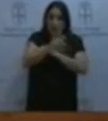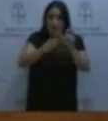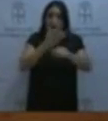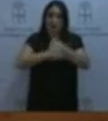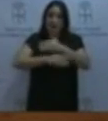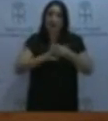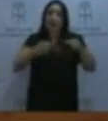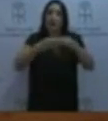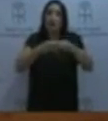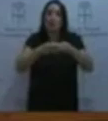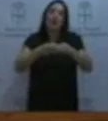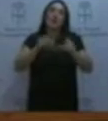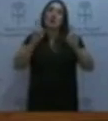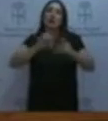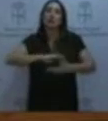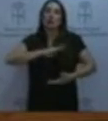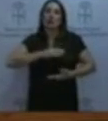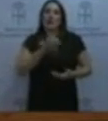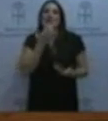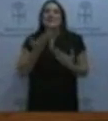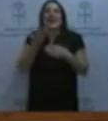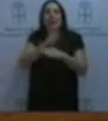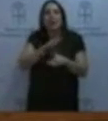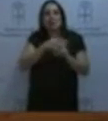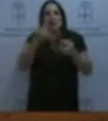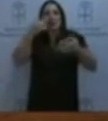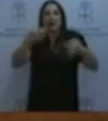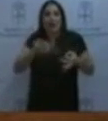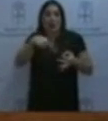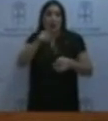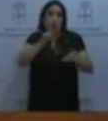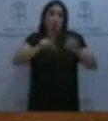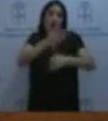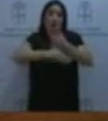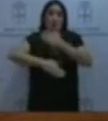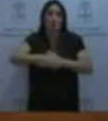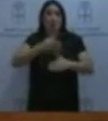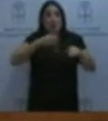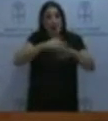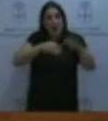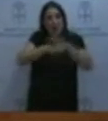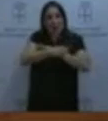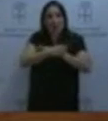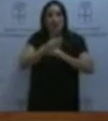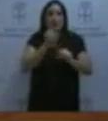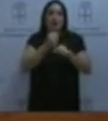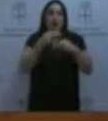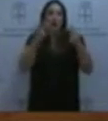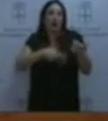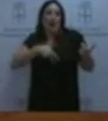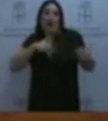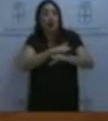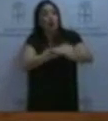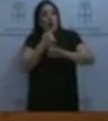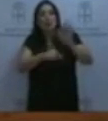de maestros capacitados es solo un ejemplo de la situación real de las personas con diversidad funcional en el acceso a la función pública en general. El Gobierno se escuda en que cumple